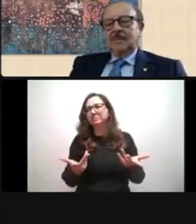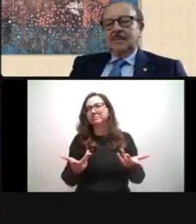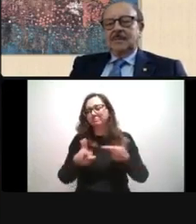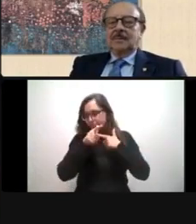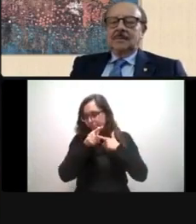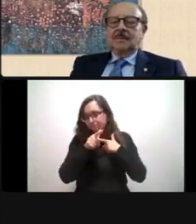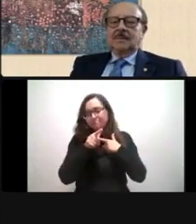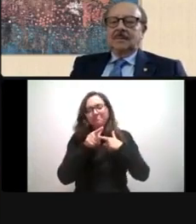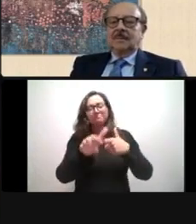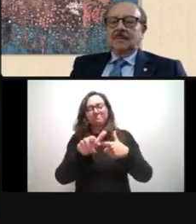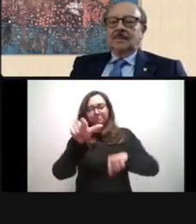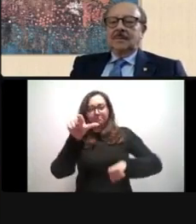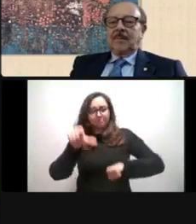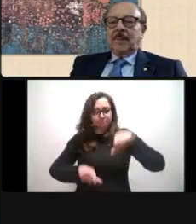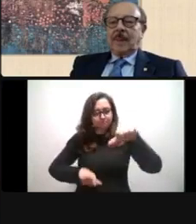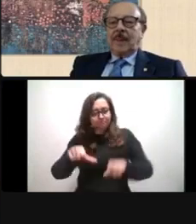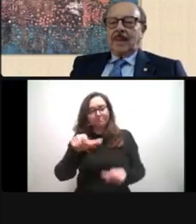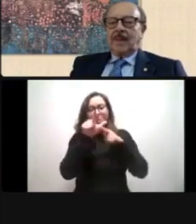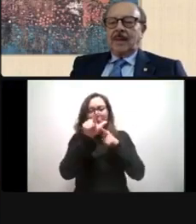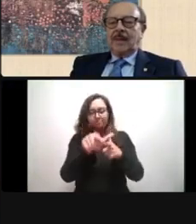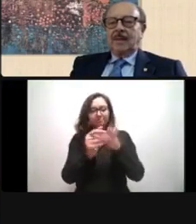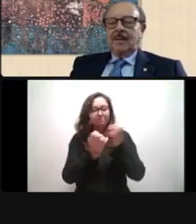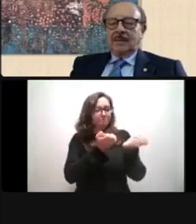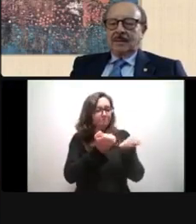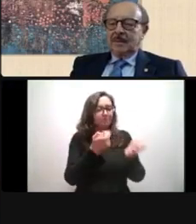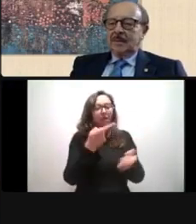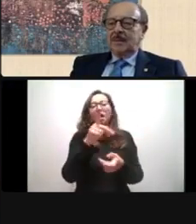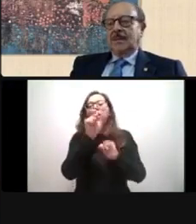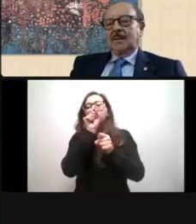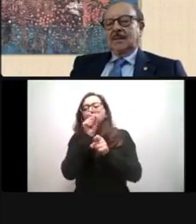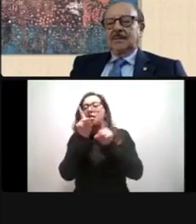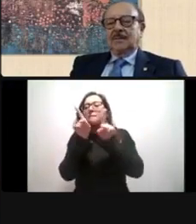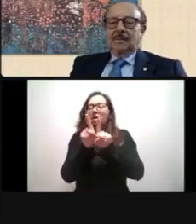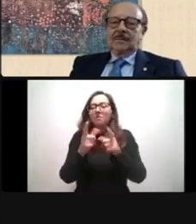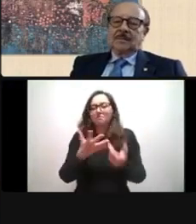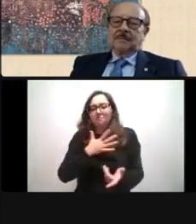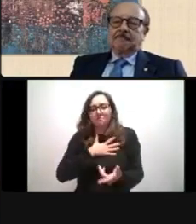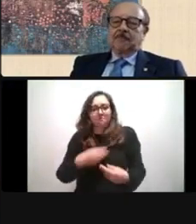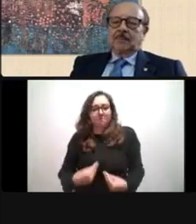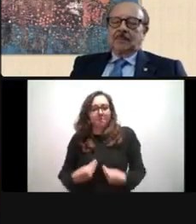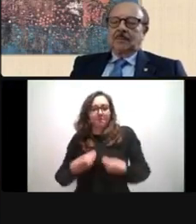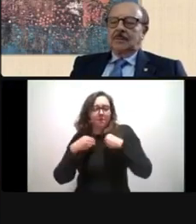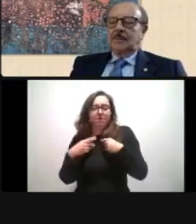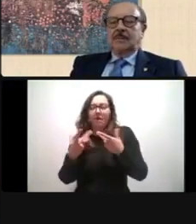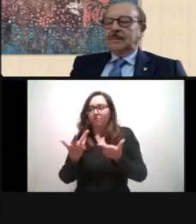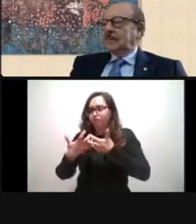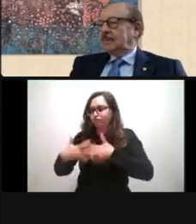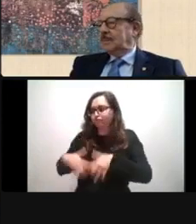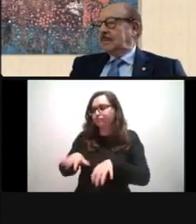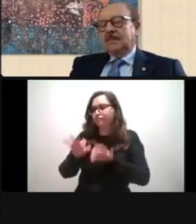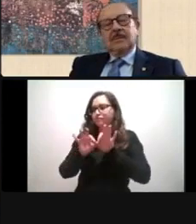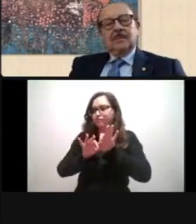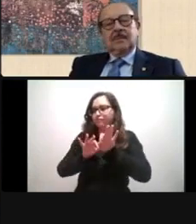sino también pues recuperar una vida, digamos, funcional y también